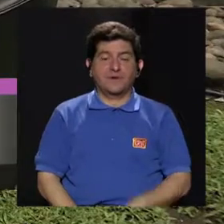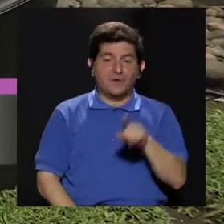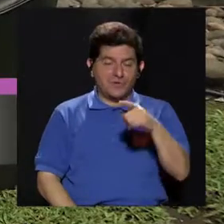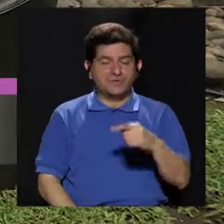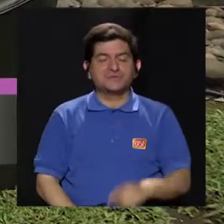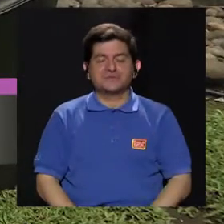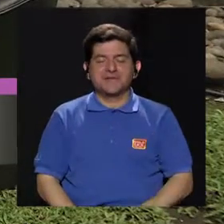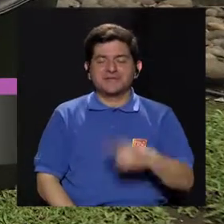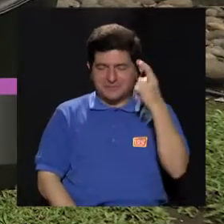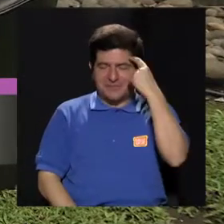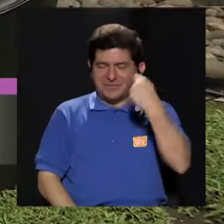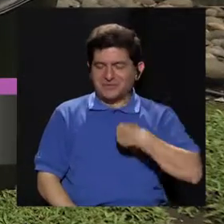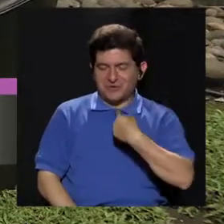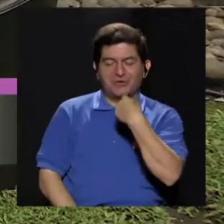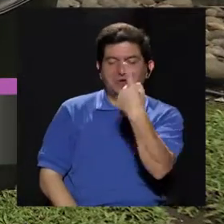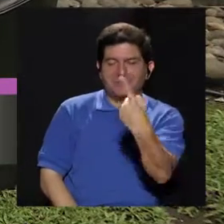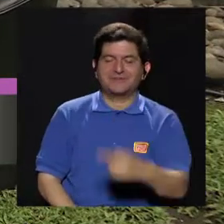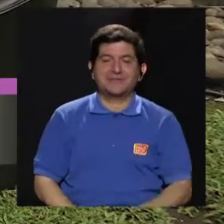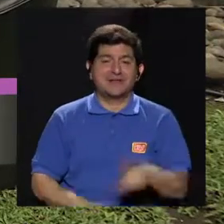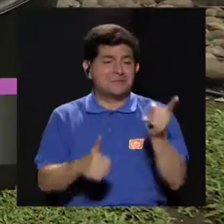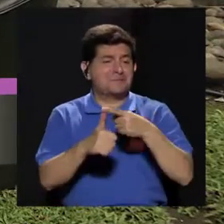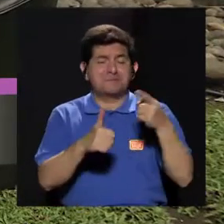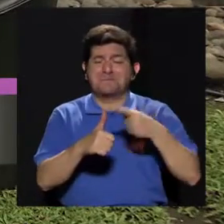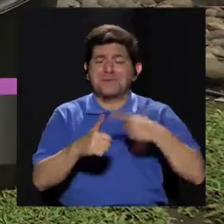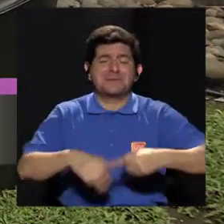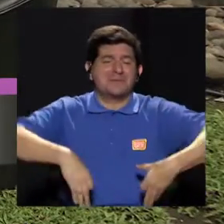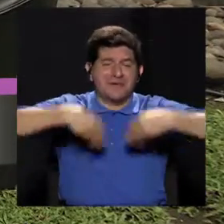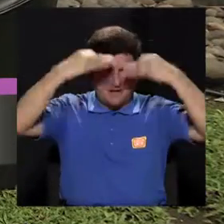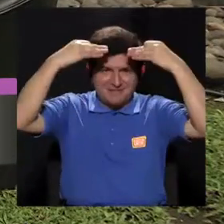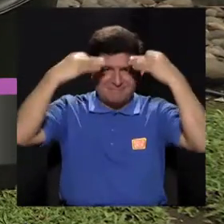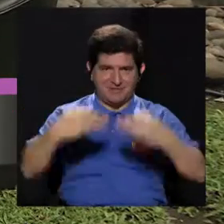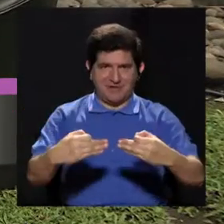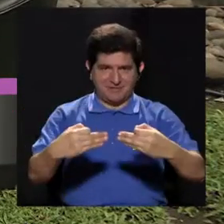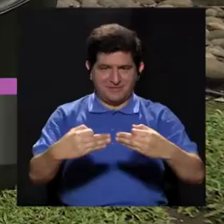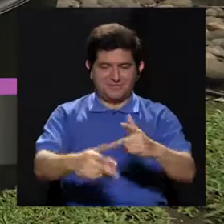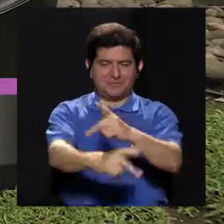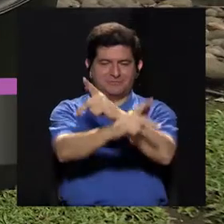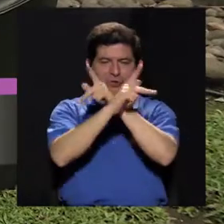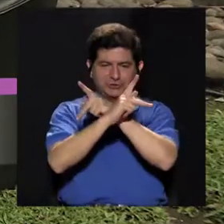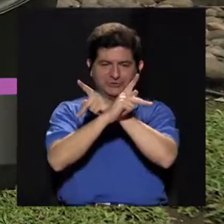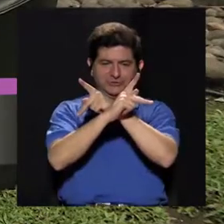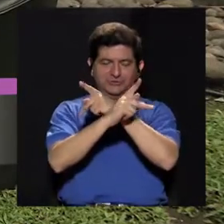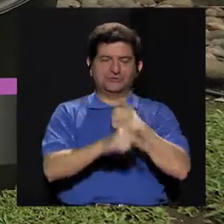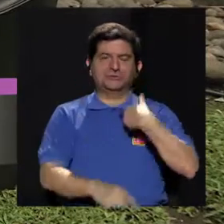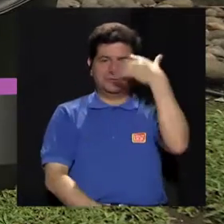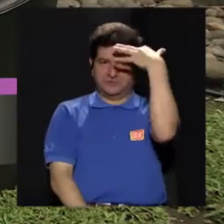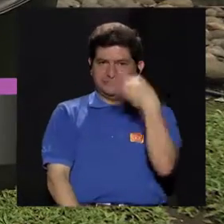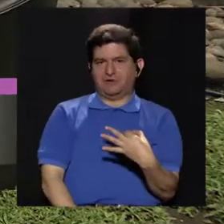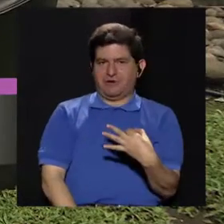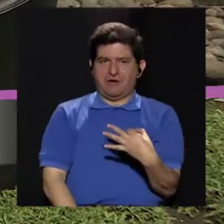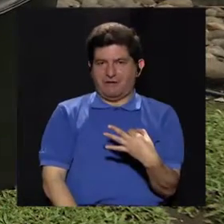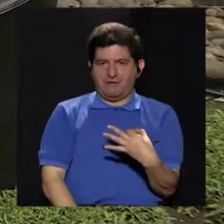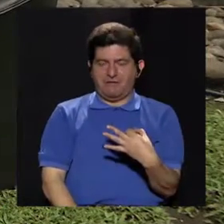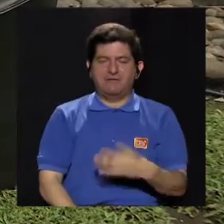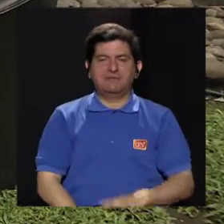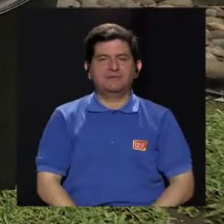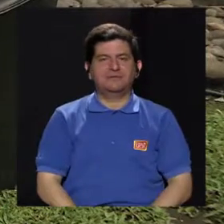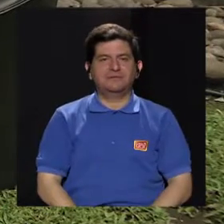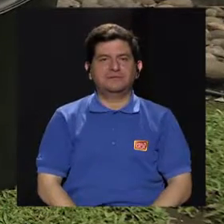Exactamente me leyó el pensamiento, porque es la primera medida. La primera medida de prevención, y yo creo que